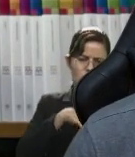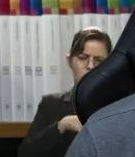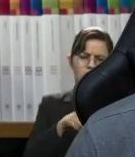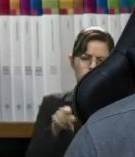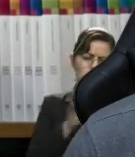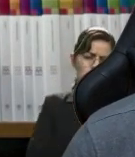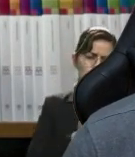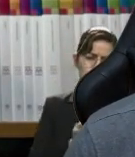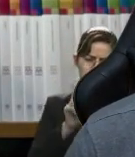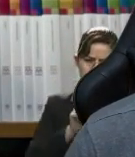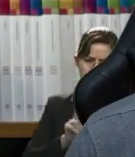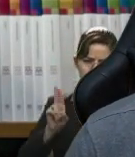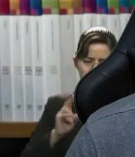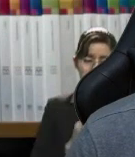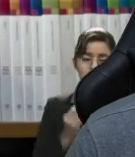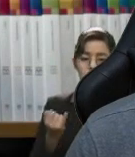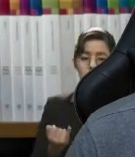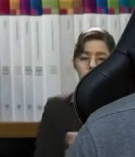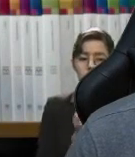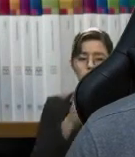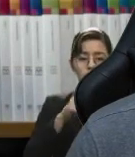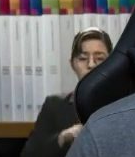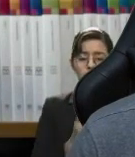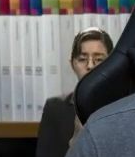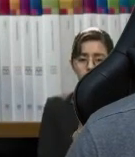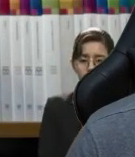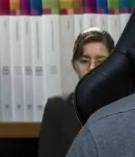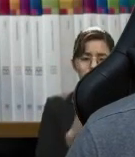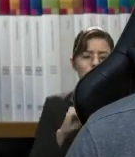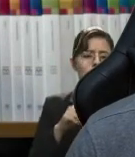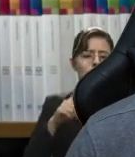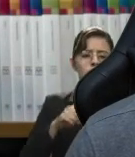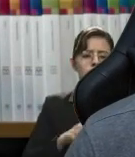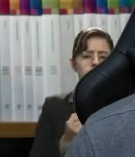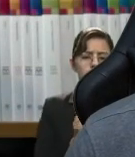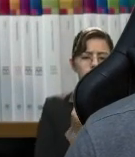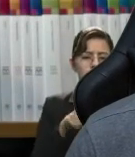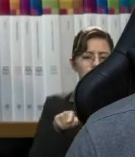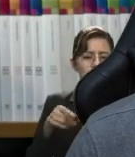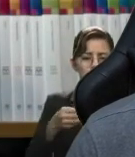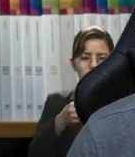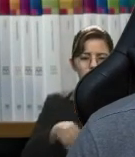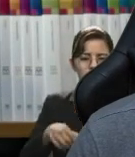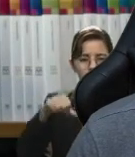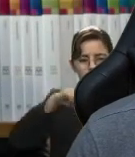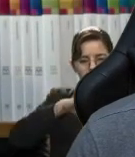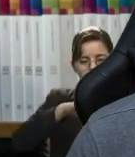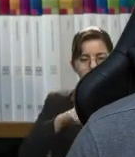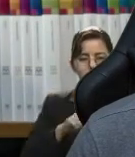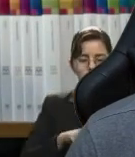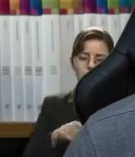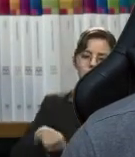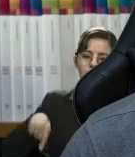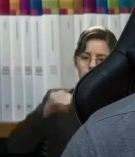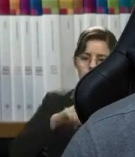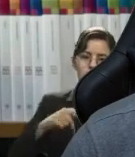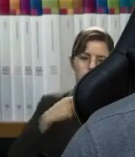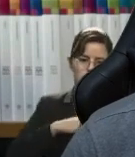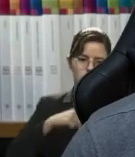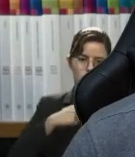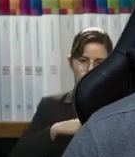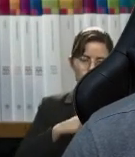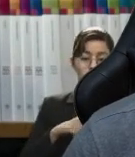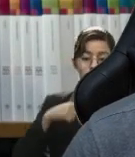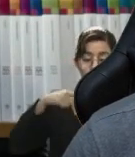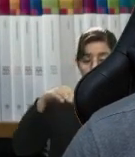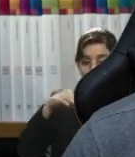quien decide quién gana y quién decide quién pierde son las y los electores que tienen todas las garantías gracias al sistema electoral que